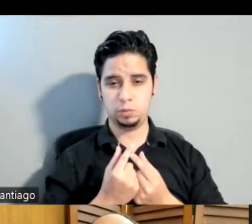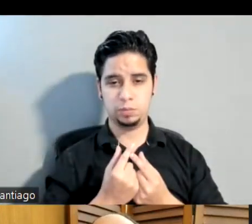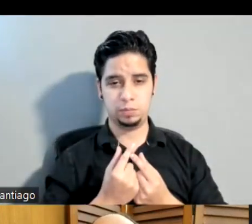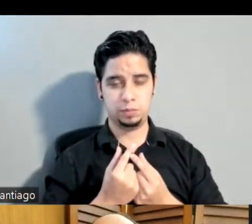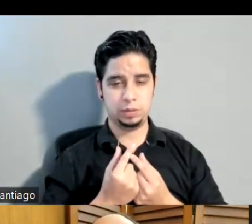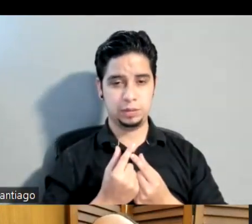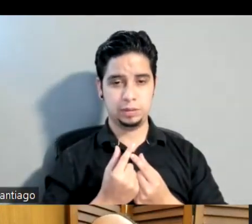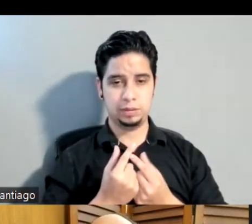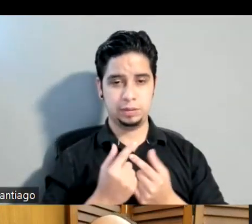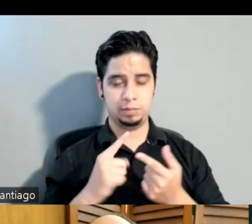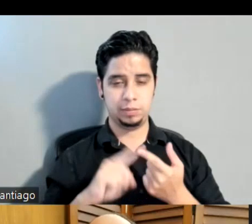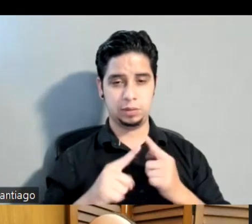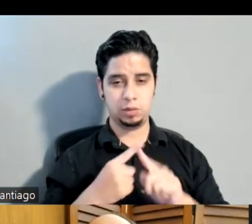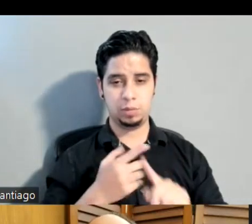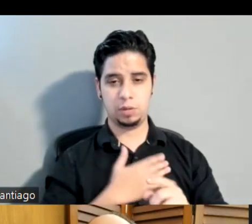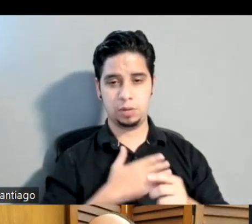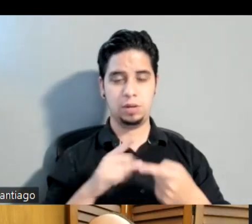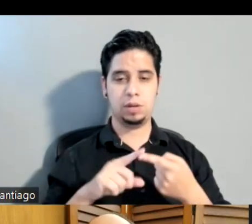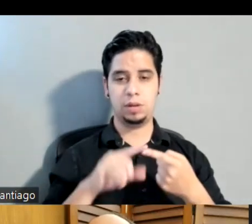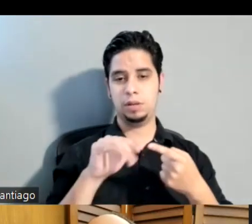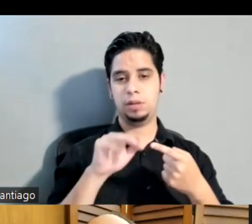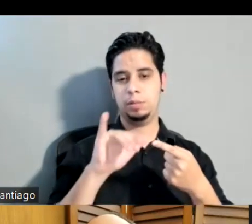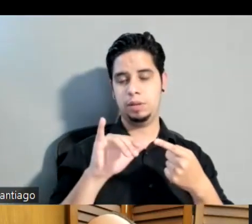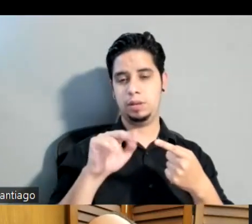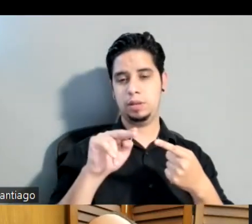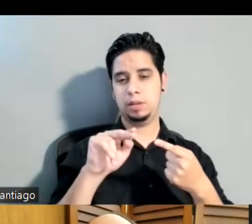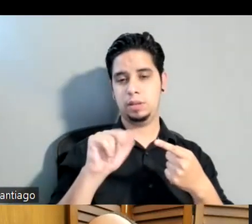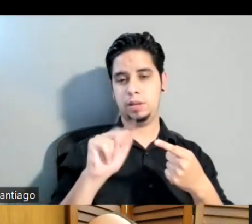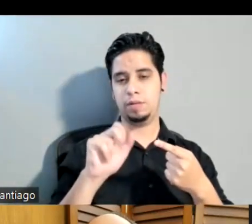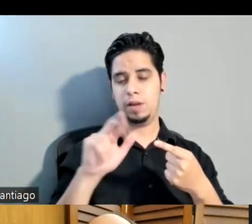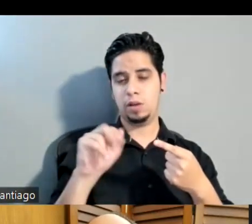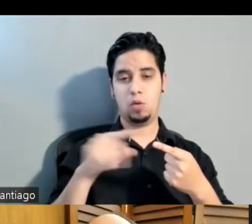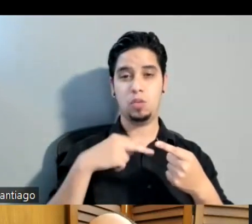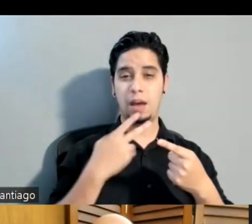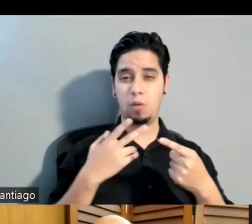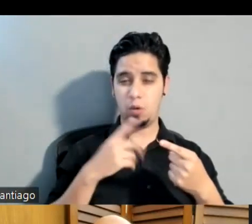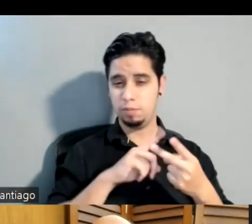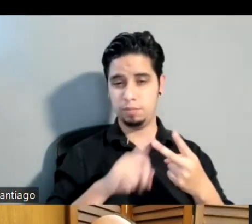ya tú sabes. Está Jimmy Navarro haciendo de una voz que entra,